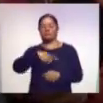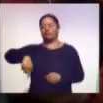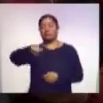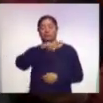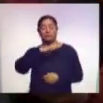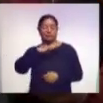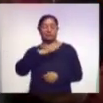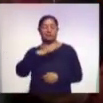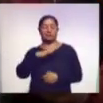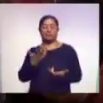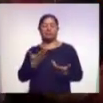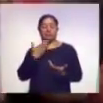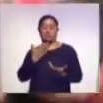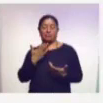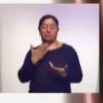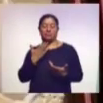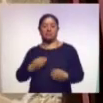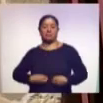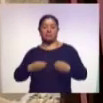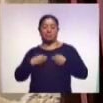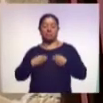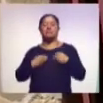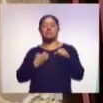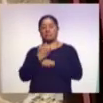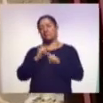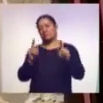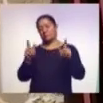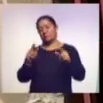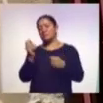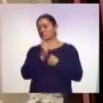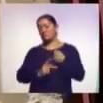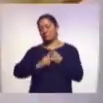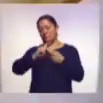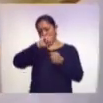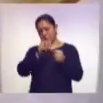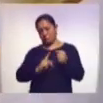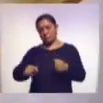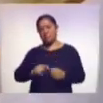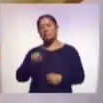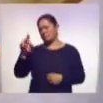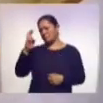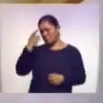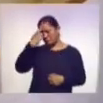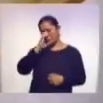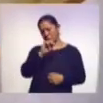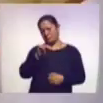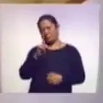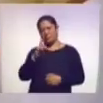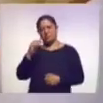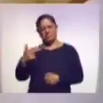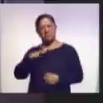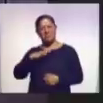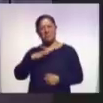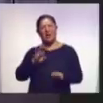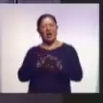fortuna de nacer en este país y en este estado. Cid del Prado recordó que la CEDH puso en marcha una serie de caricaturas donde